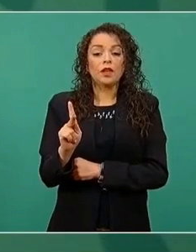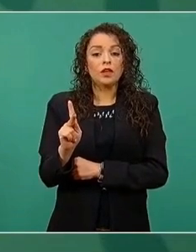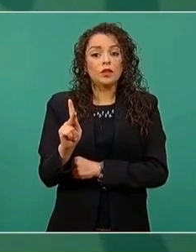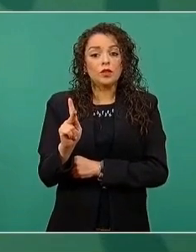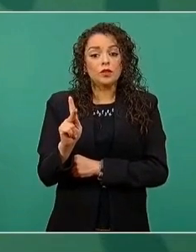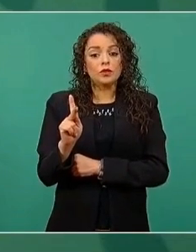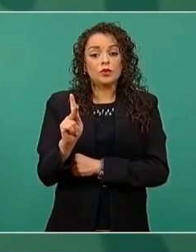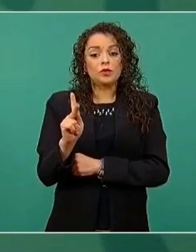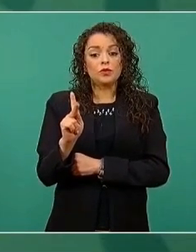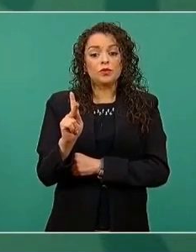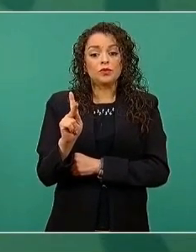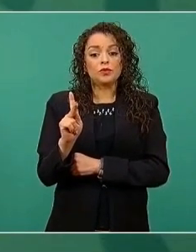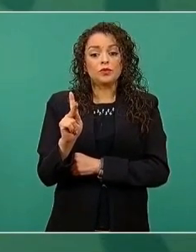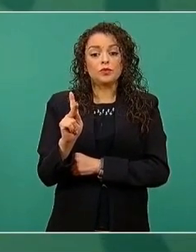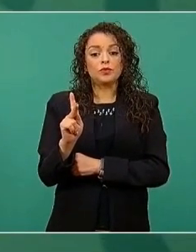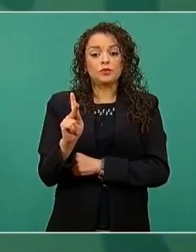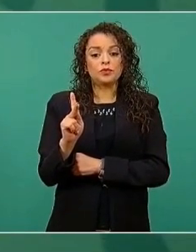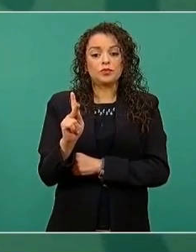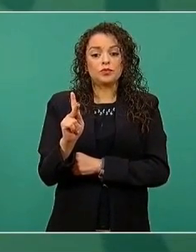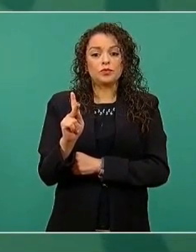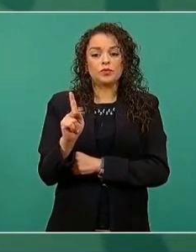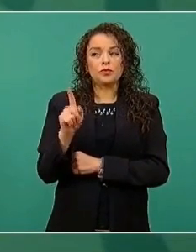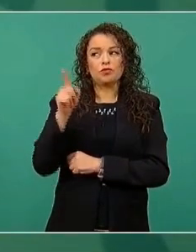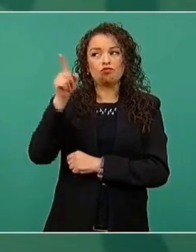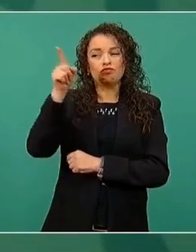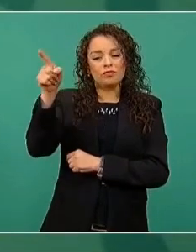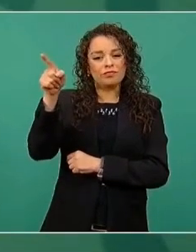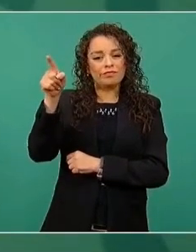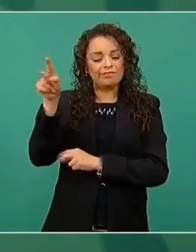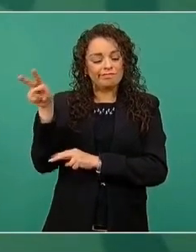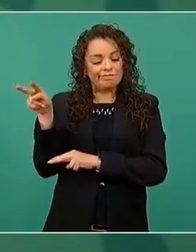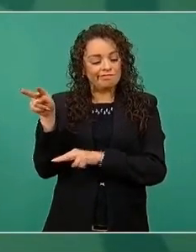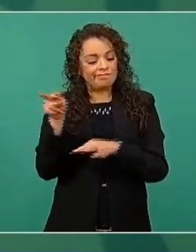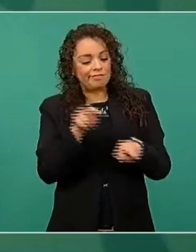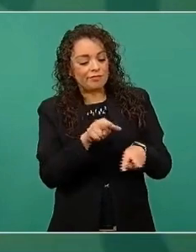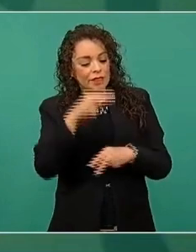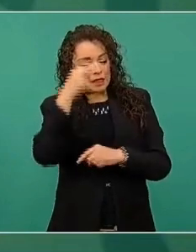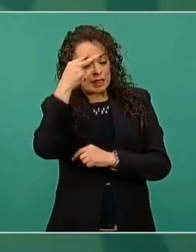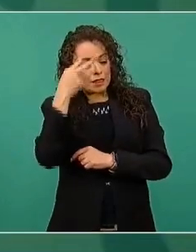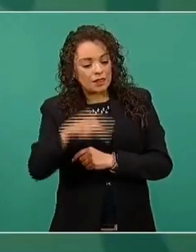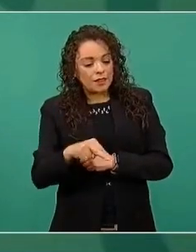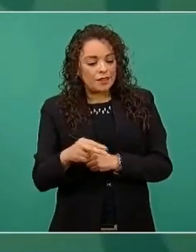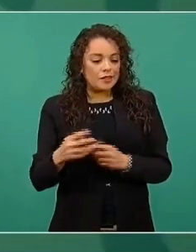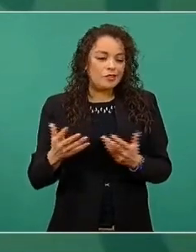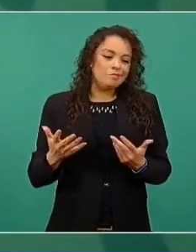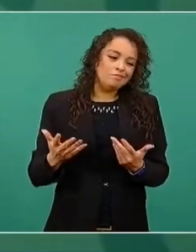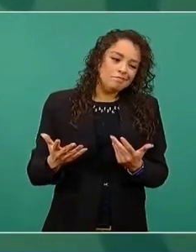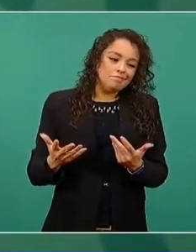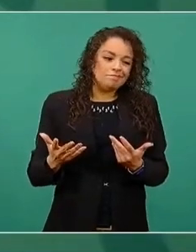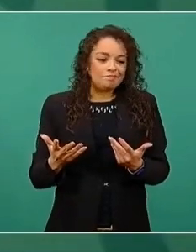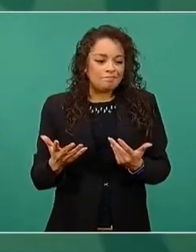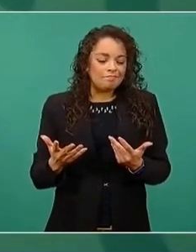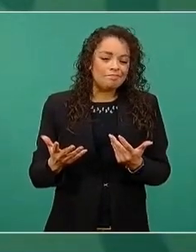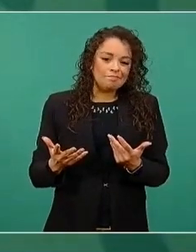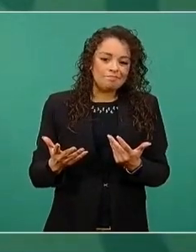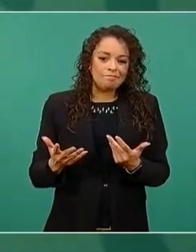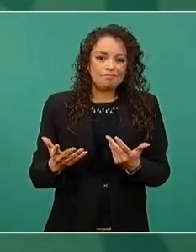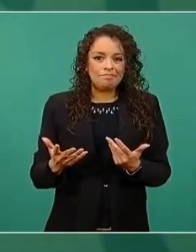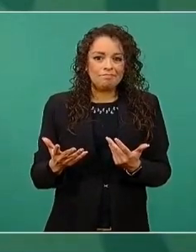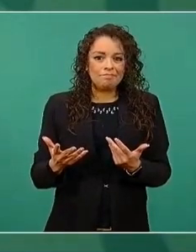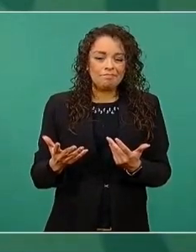muy especial con relación a México al inicio, aunque después hubo un